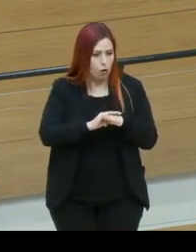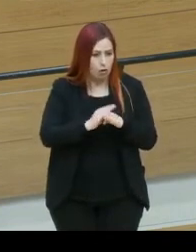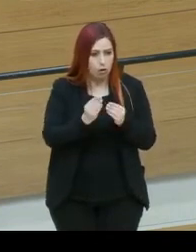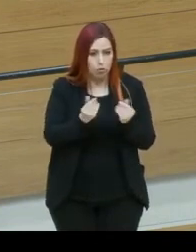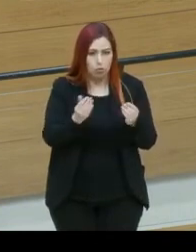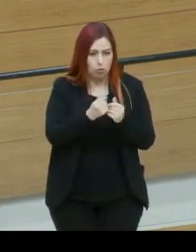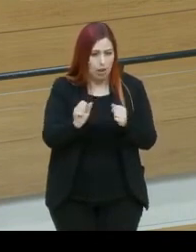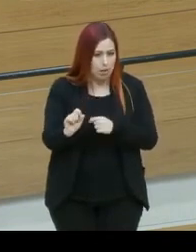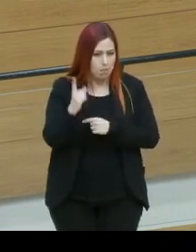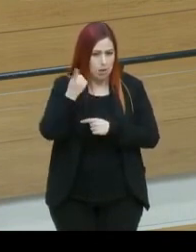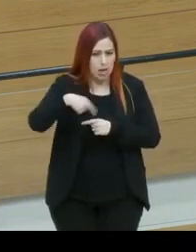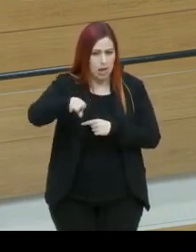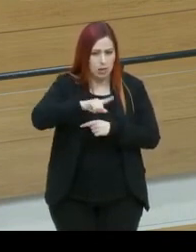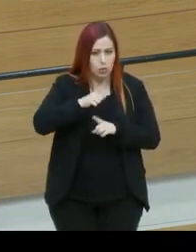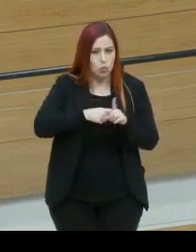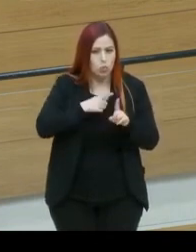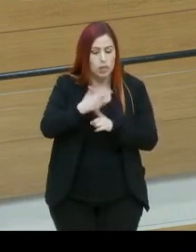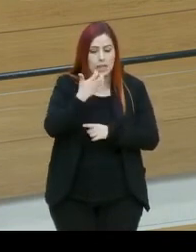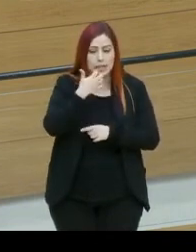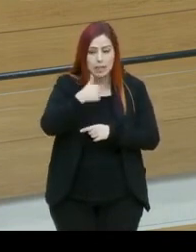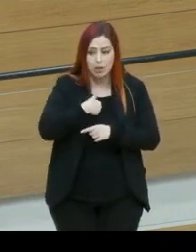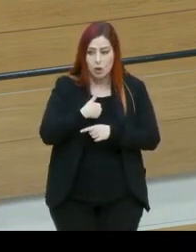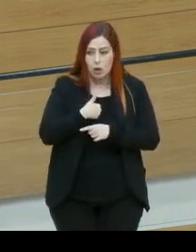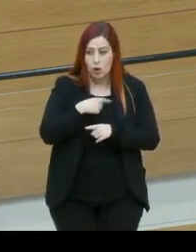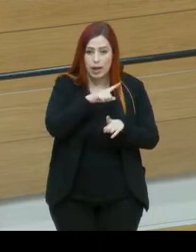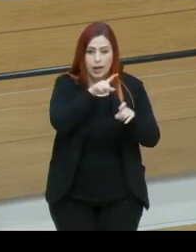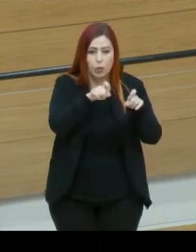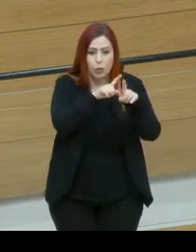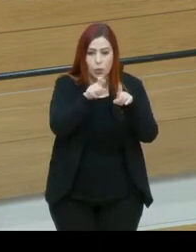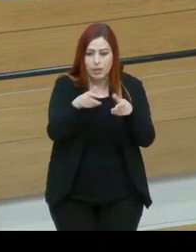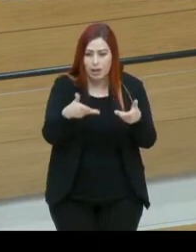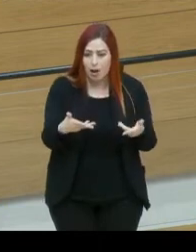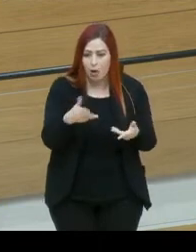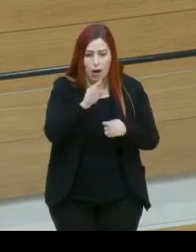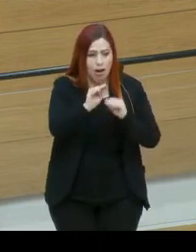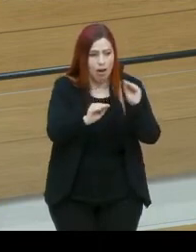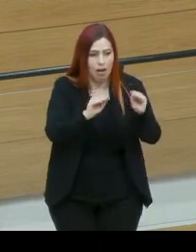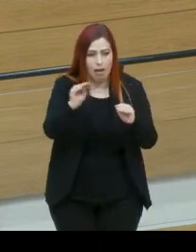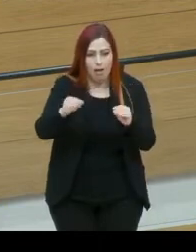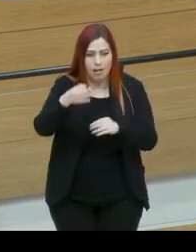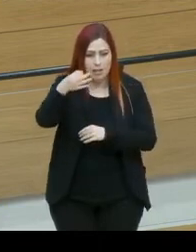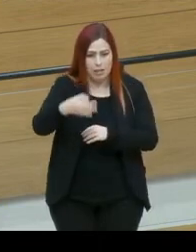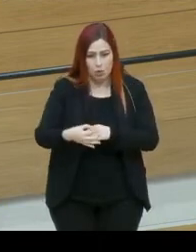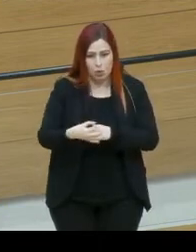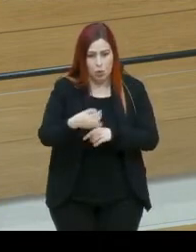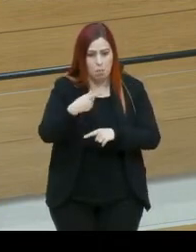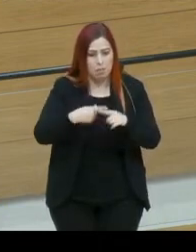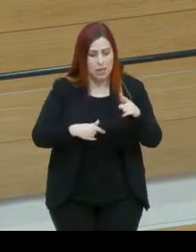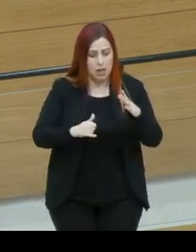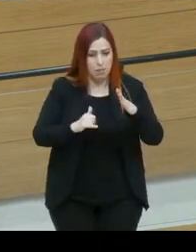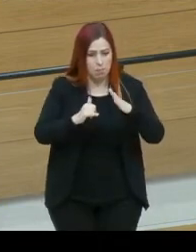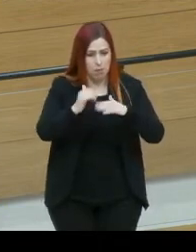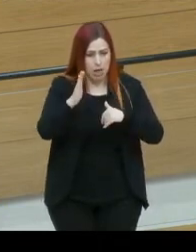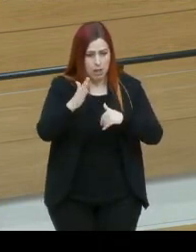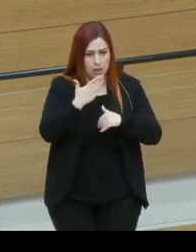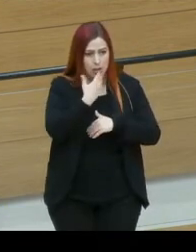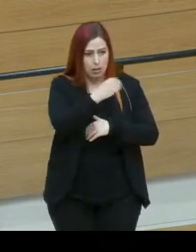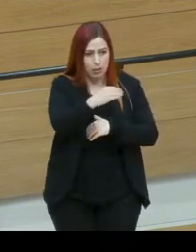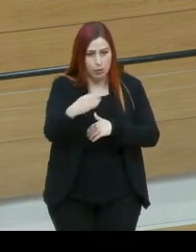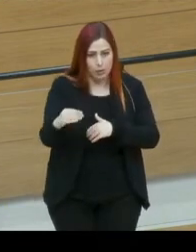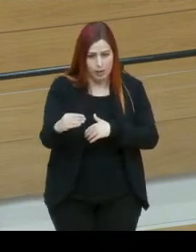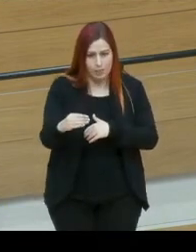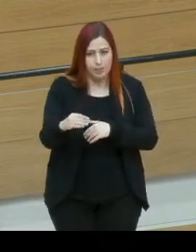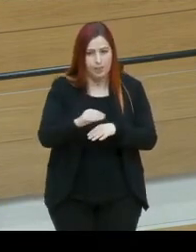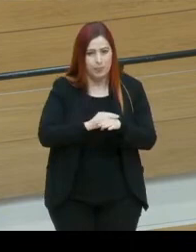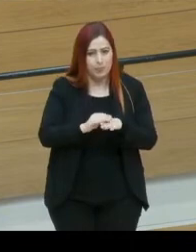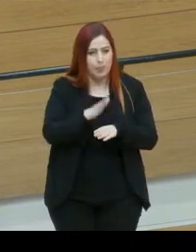que más consumís. Vamos, que si yo hago una breve encuesta aquí ahora mismo, probablemente más de la mitad de los adolescentes que hay aquí habéis